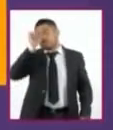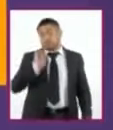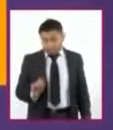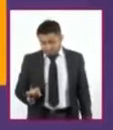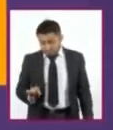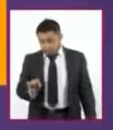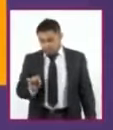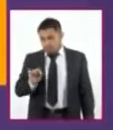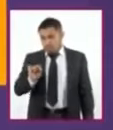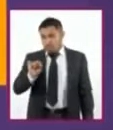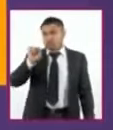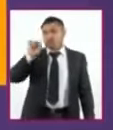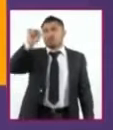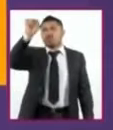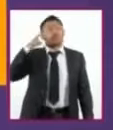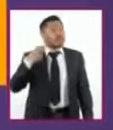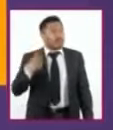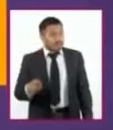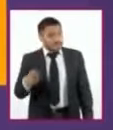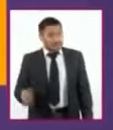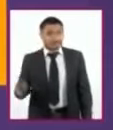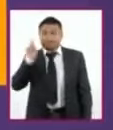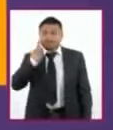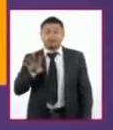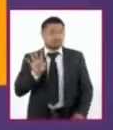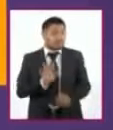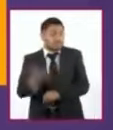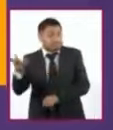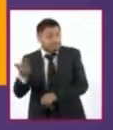como se muestra a continuación y veamos qué sucede.